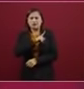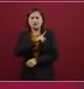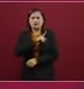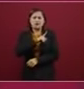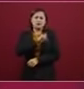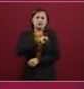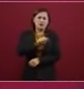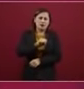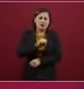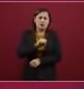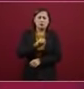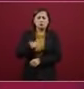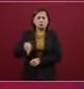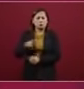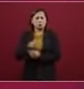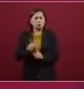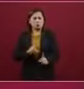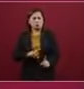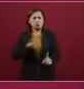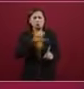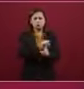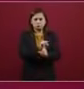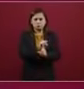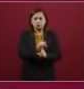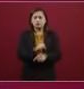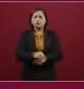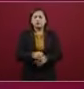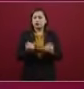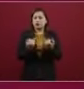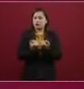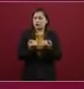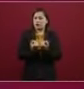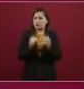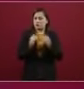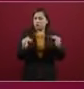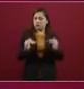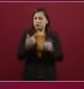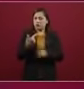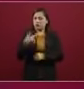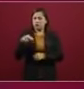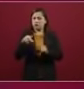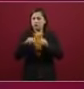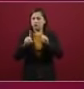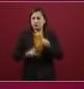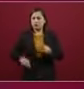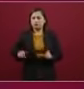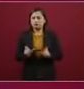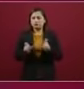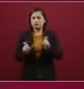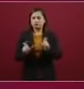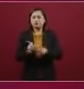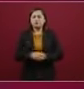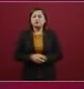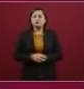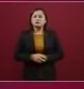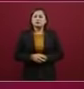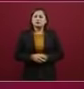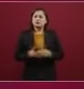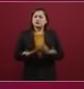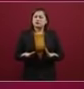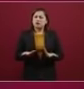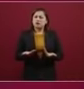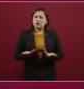mismo podrá hacer la Guardia Nacional. Cada instancia de seguridad tiene